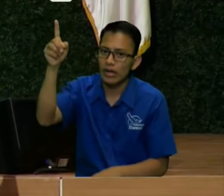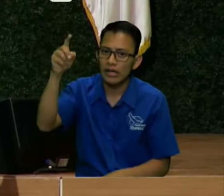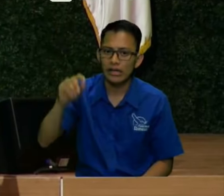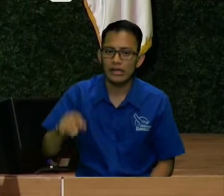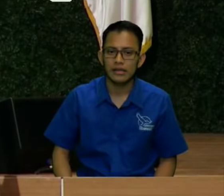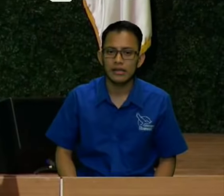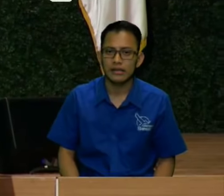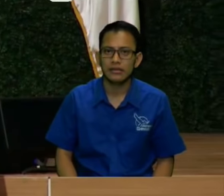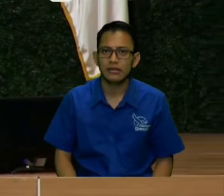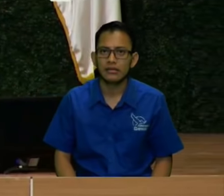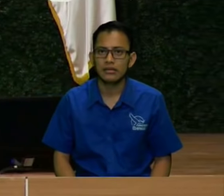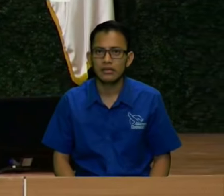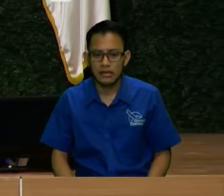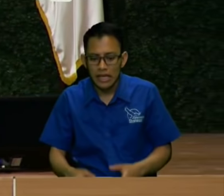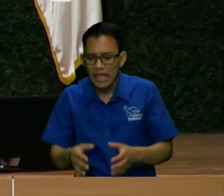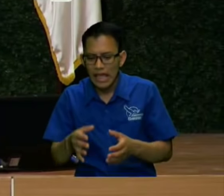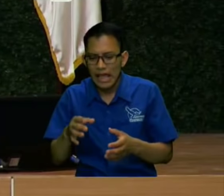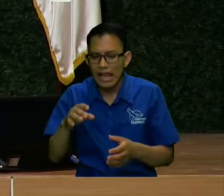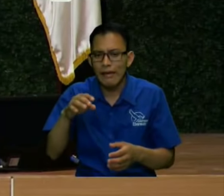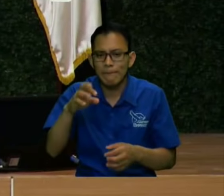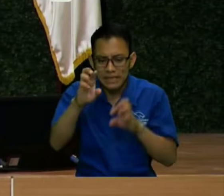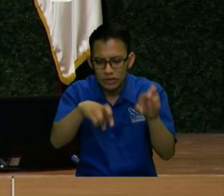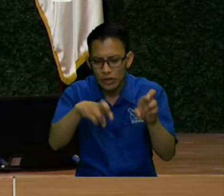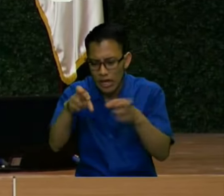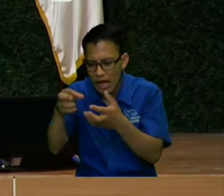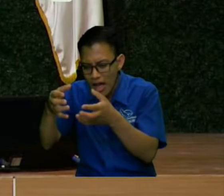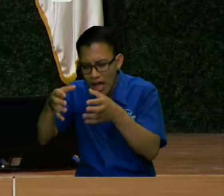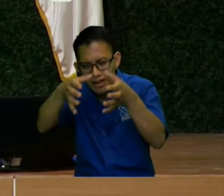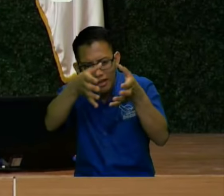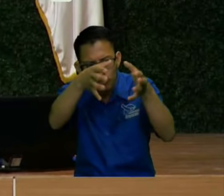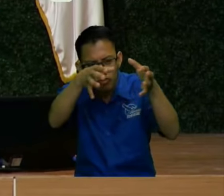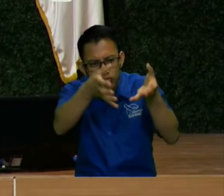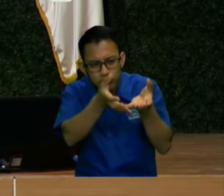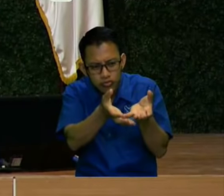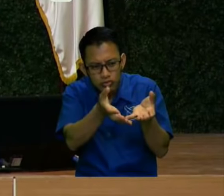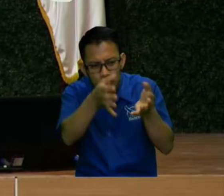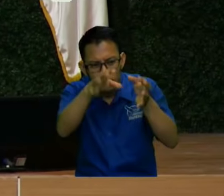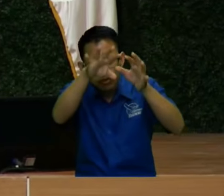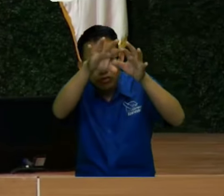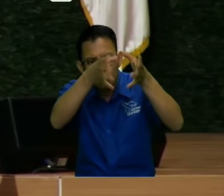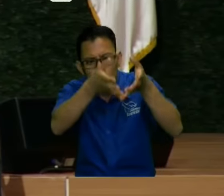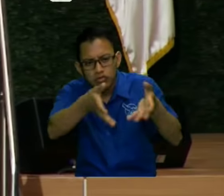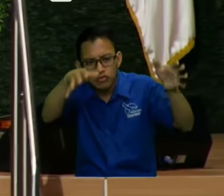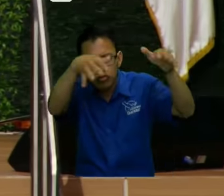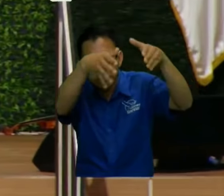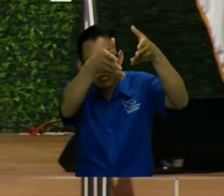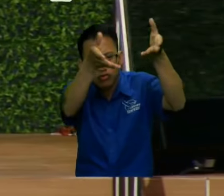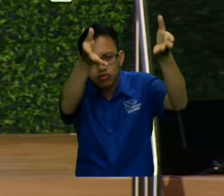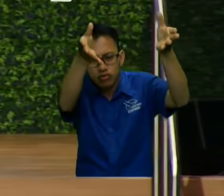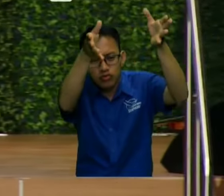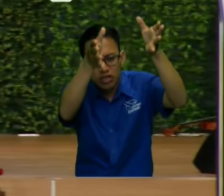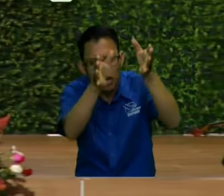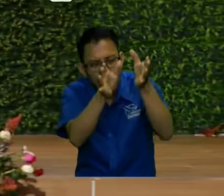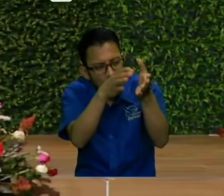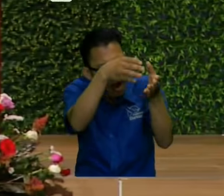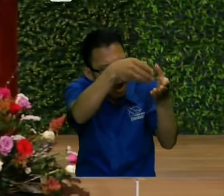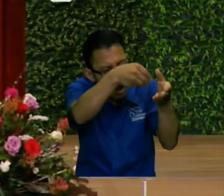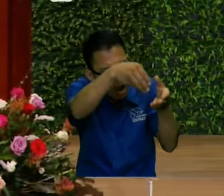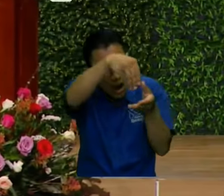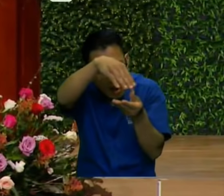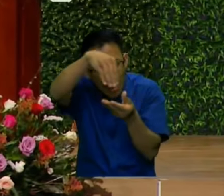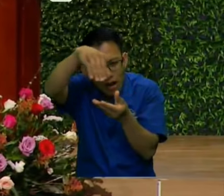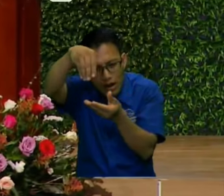Y entonces ahí vio al alfarero y estaba haciendo el vaso de barro y toda la cosa. y que algunos hasta películas han sacado de eso. Está bueno,